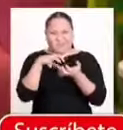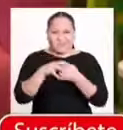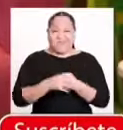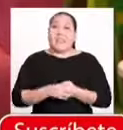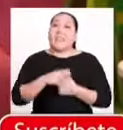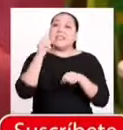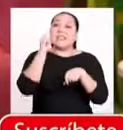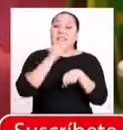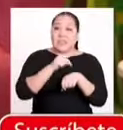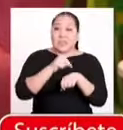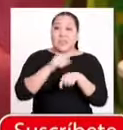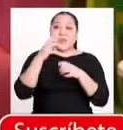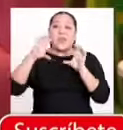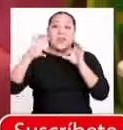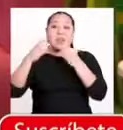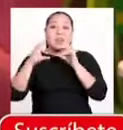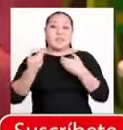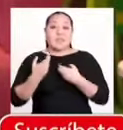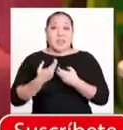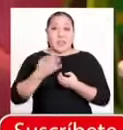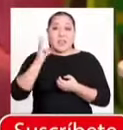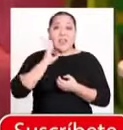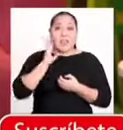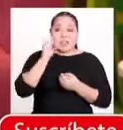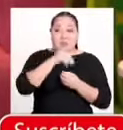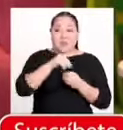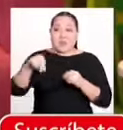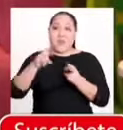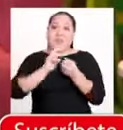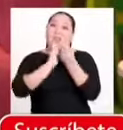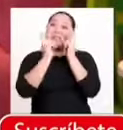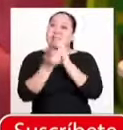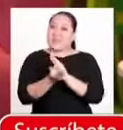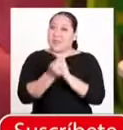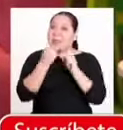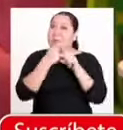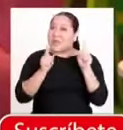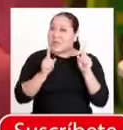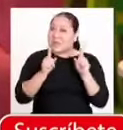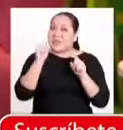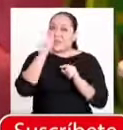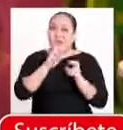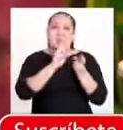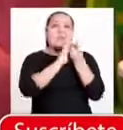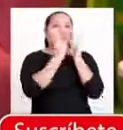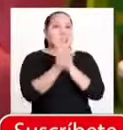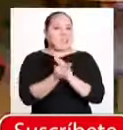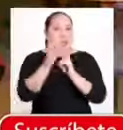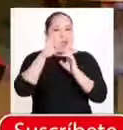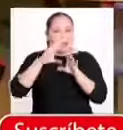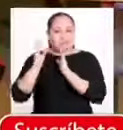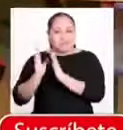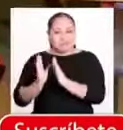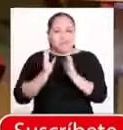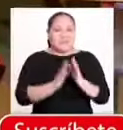Es momento de clasificar los desechos para reciclarlos, pero vamos a reciclarlos muy bien.